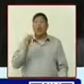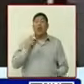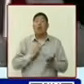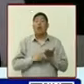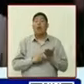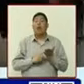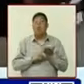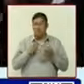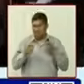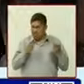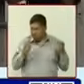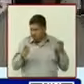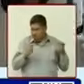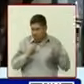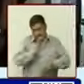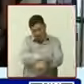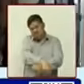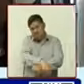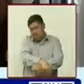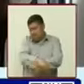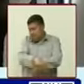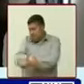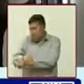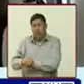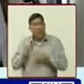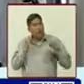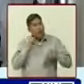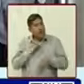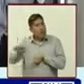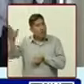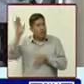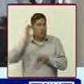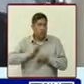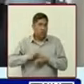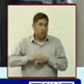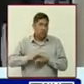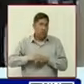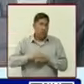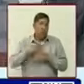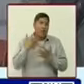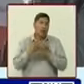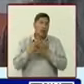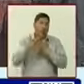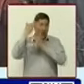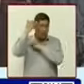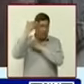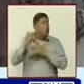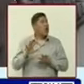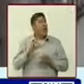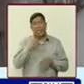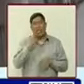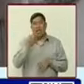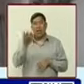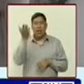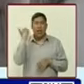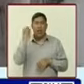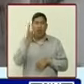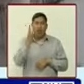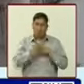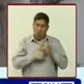eso es que se ha operado y se ha actuado de manera rápida y ha sido enviado con detención preventiva a Palmasola. Hace 2 años